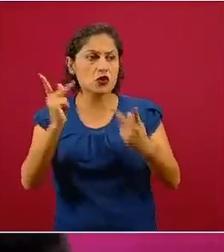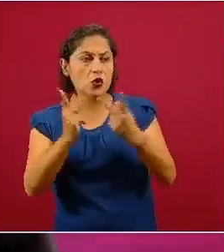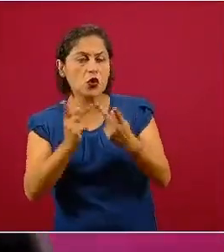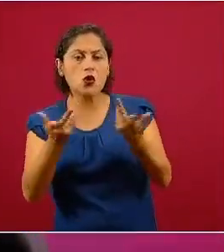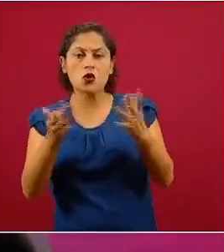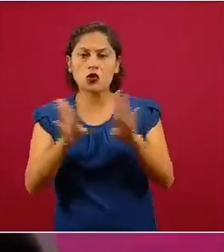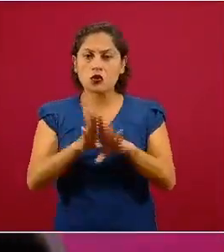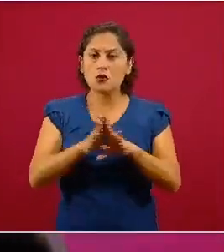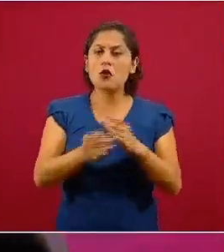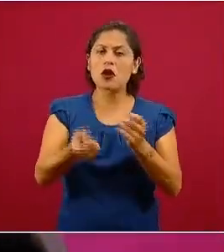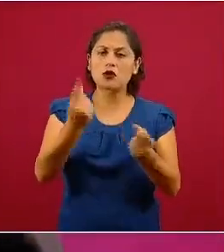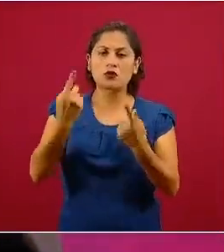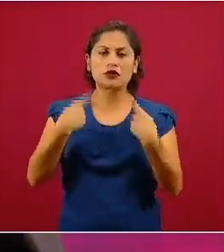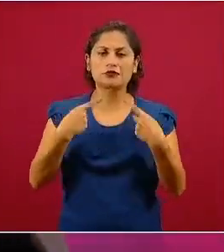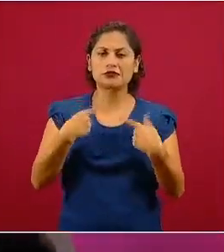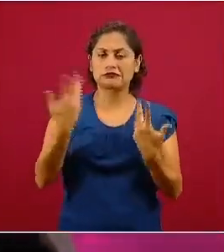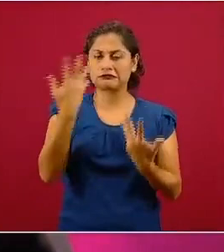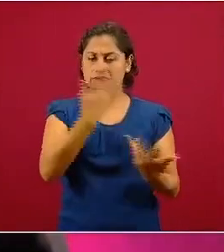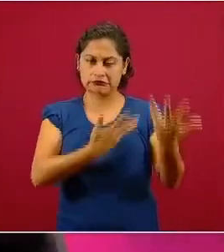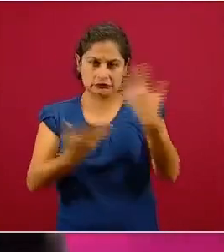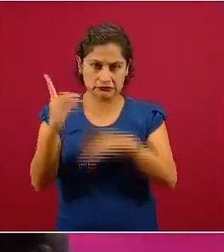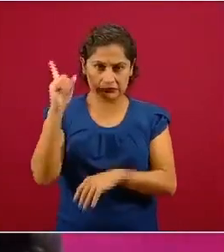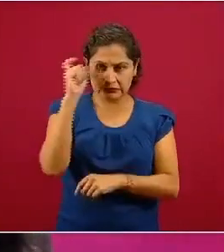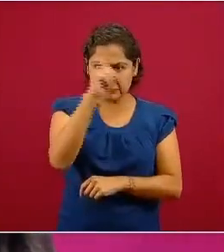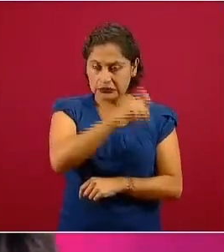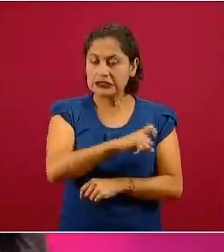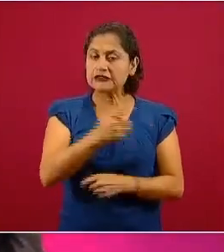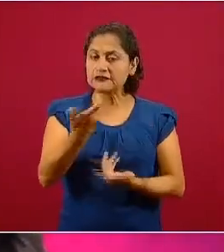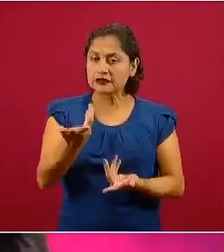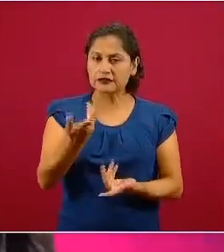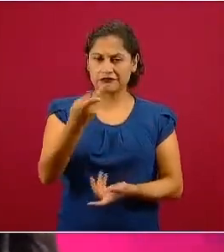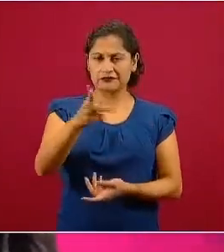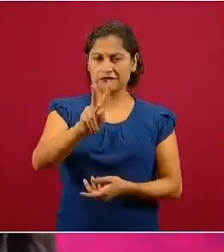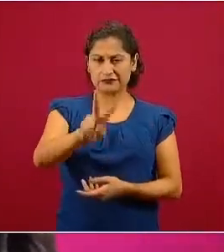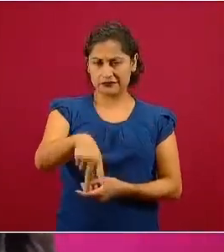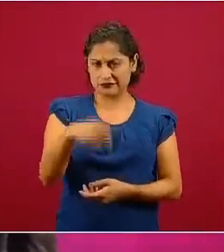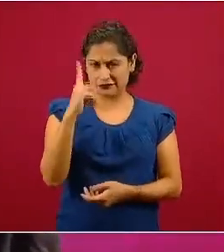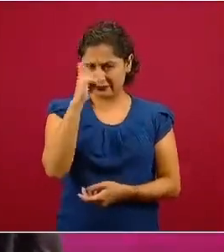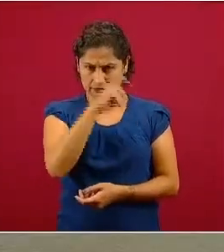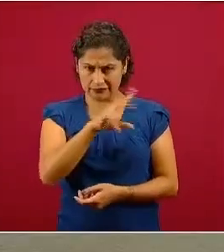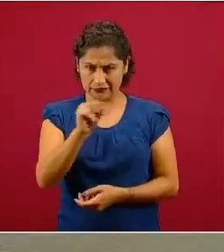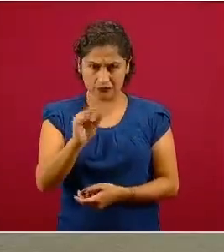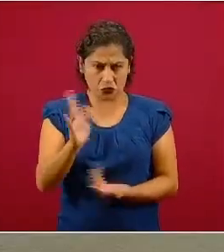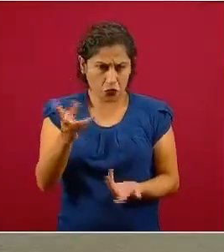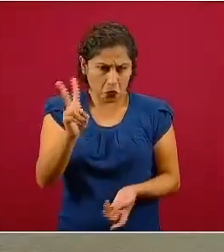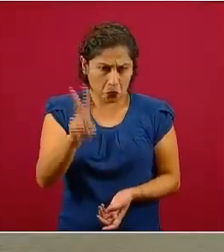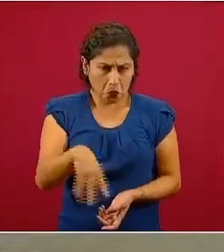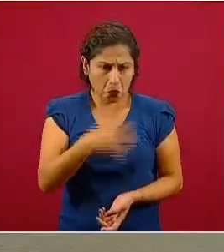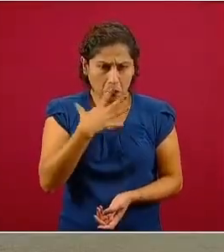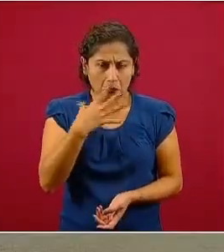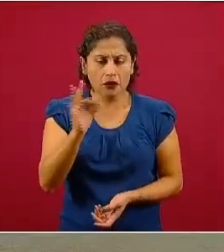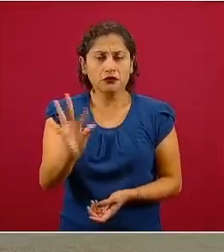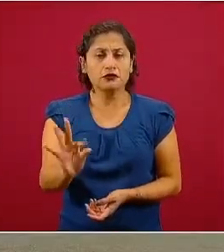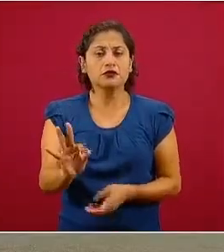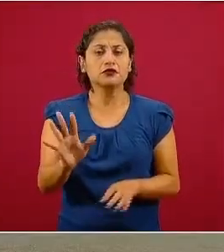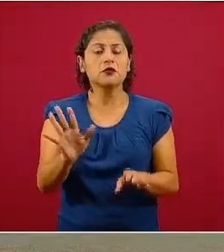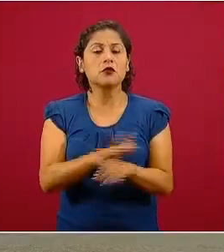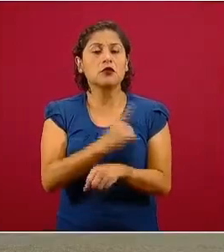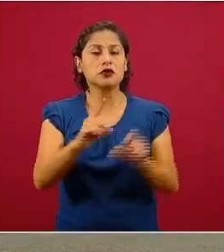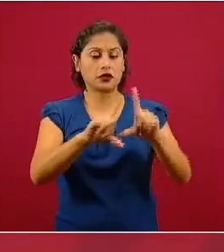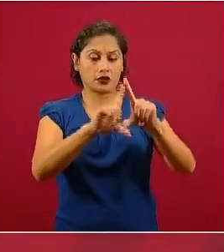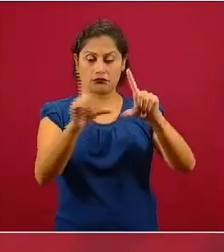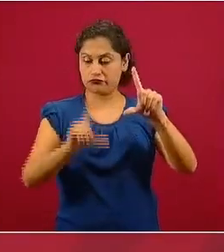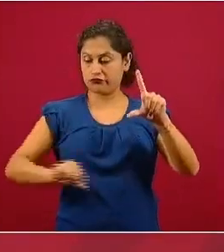costado mucho trabajo visualizar este elemento. No es tan complejo, en realidad es relativamente simple. En cada una de las 32